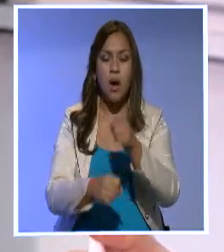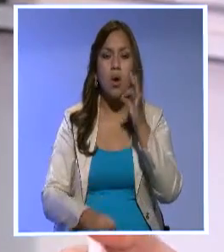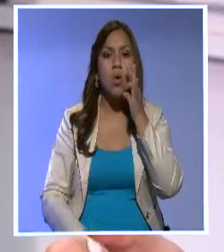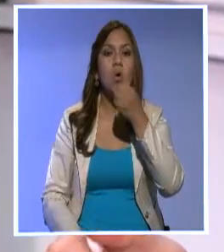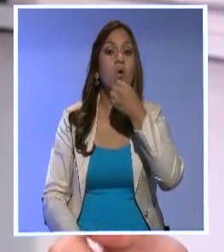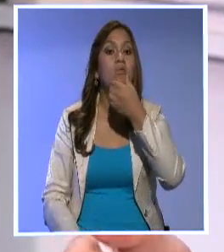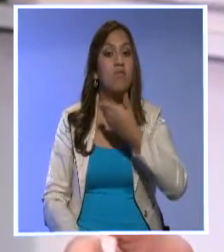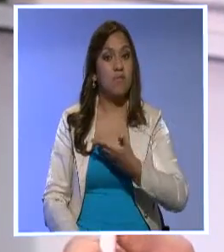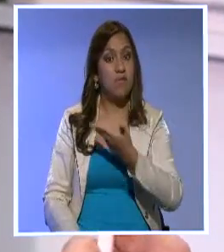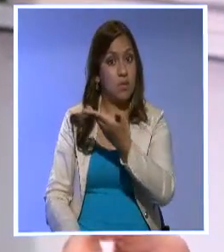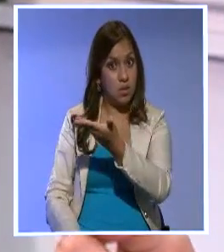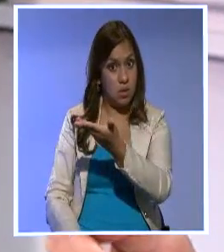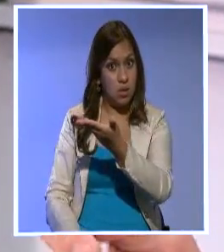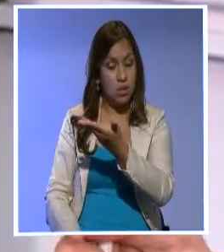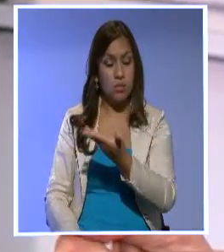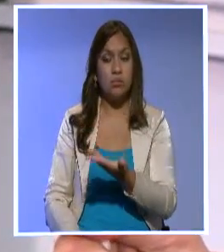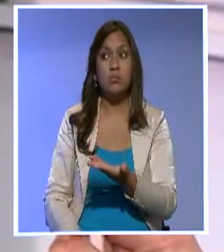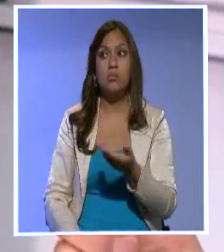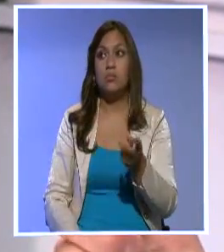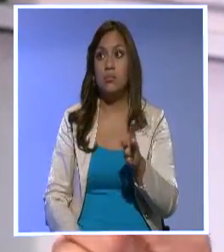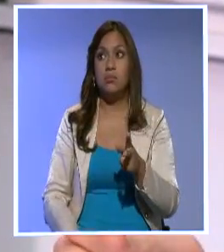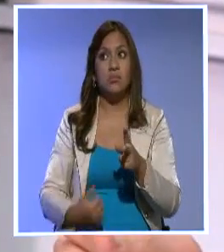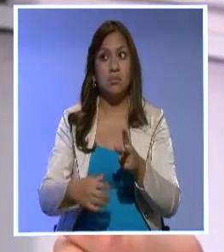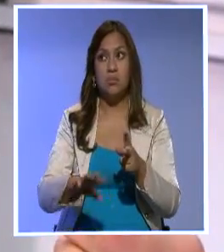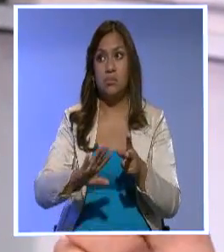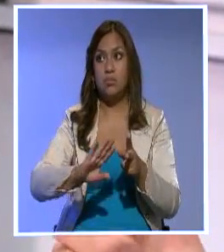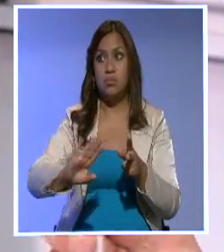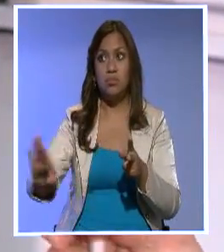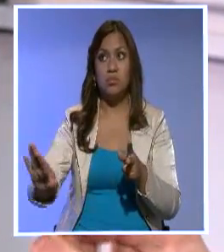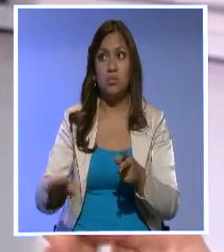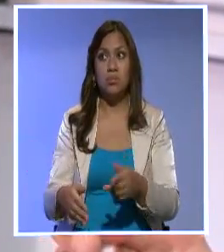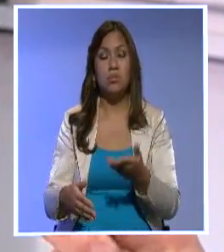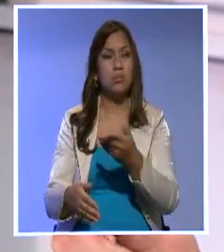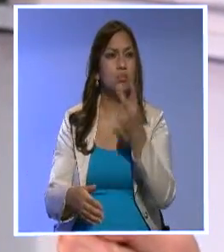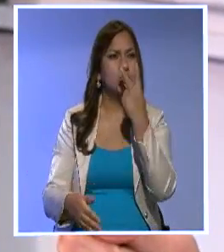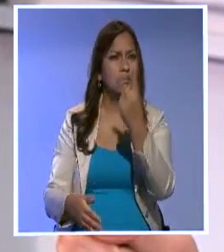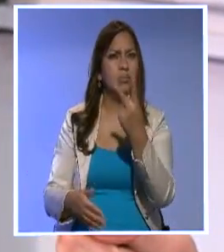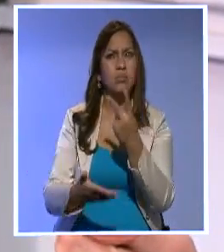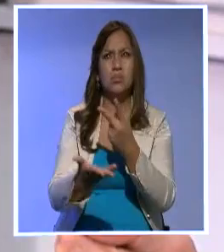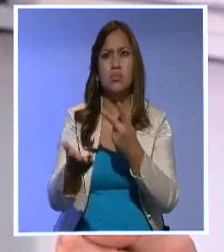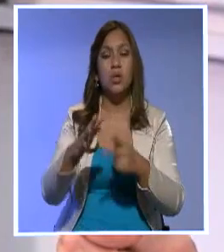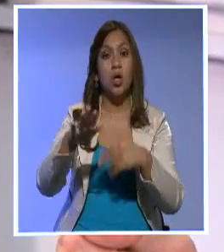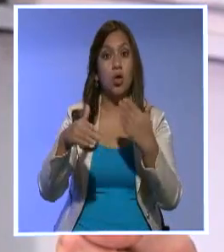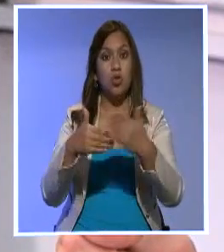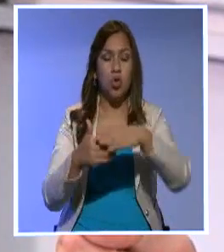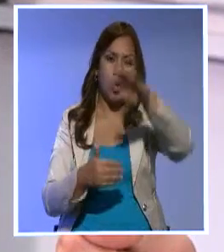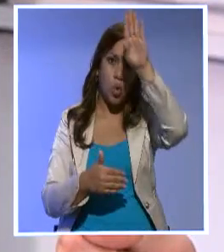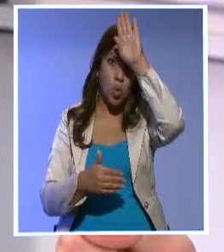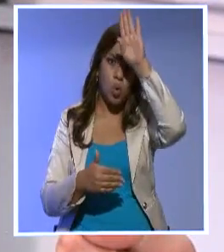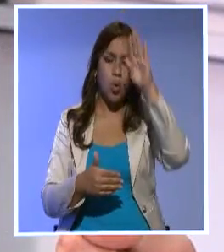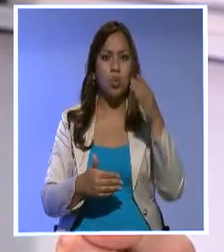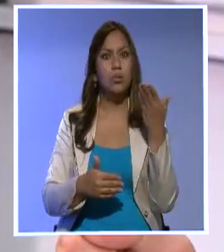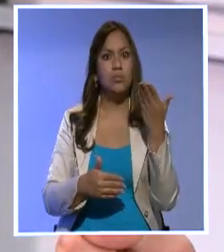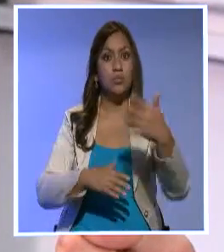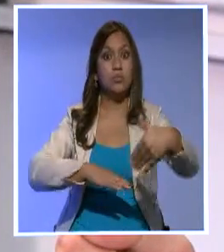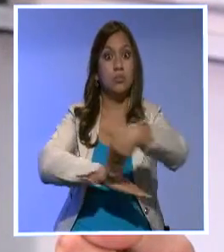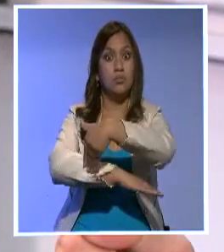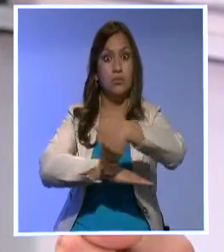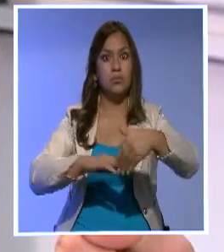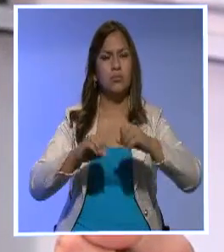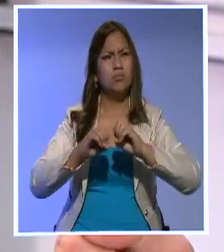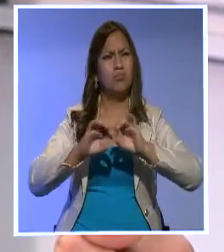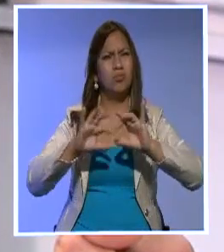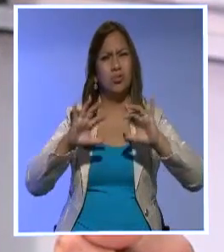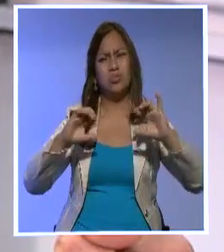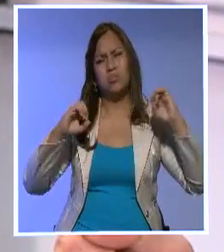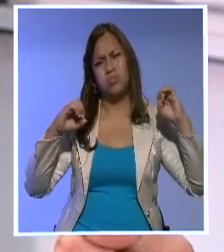pues prácticamente se cae al suelo cuando uno ve como todo el pueblo cubano se ha volcado a las calles y a las plazas